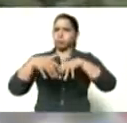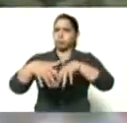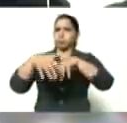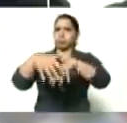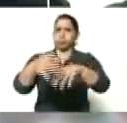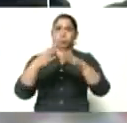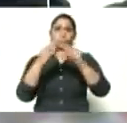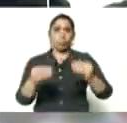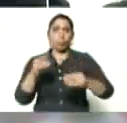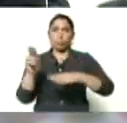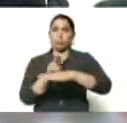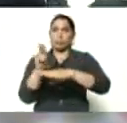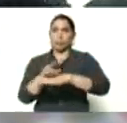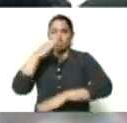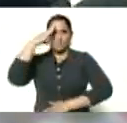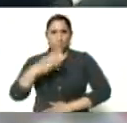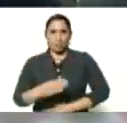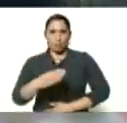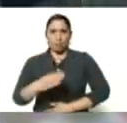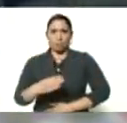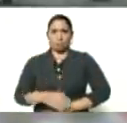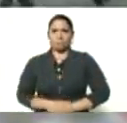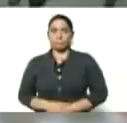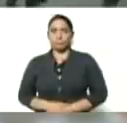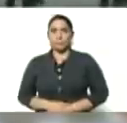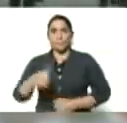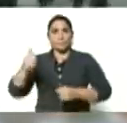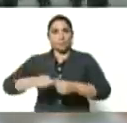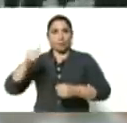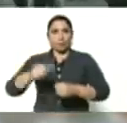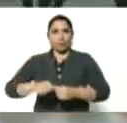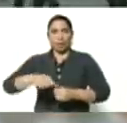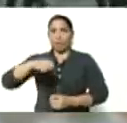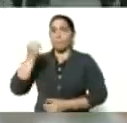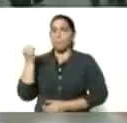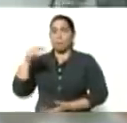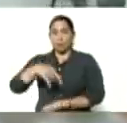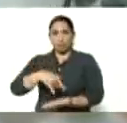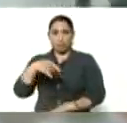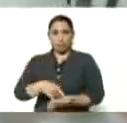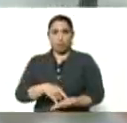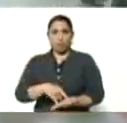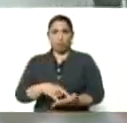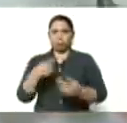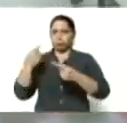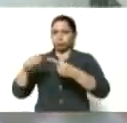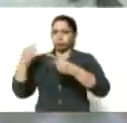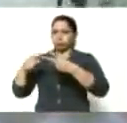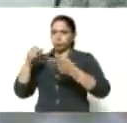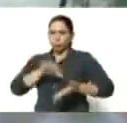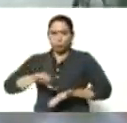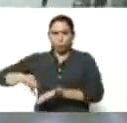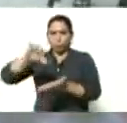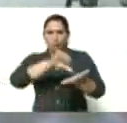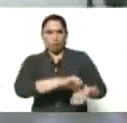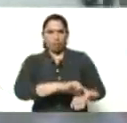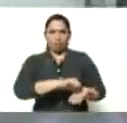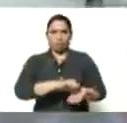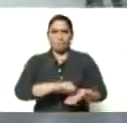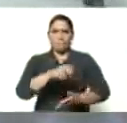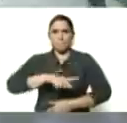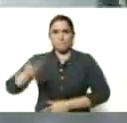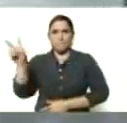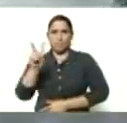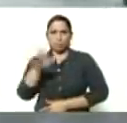unidades militares en Maracaibo, Valencia, Maracay, Puerto La Cruz, Barcelona, Puerto Ordaz, Caracas,